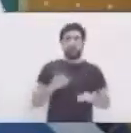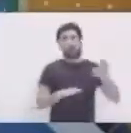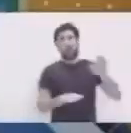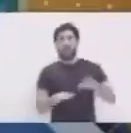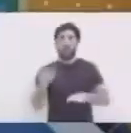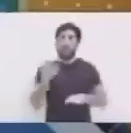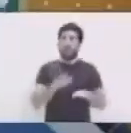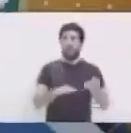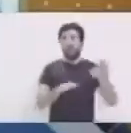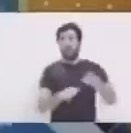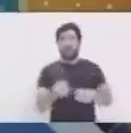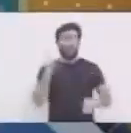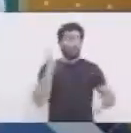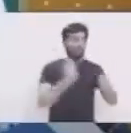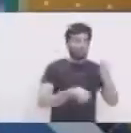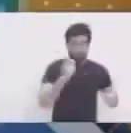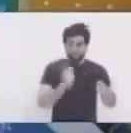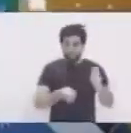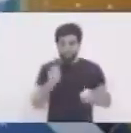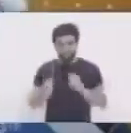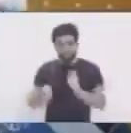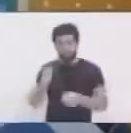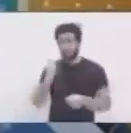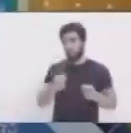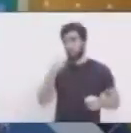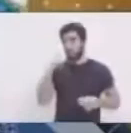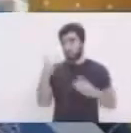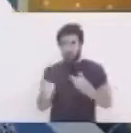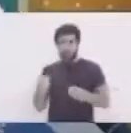¡Hasta que pare la batería!